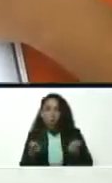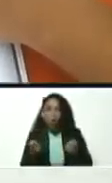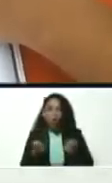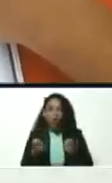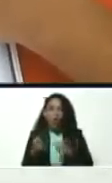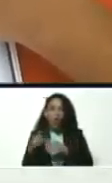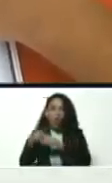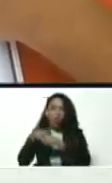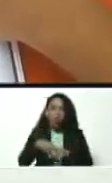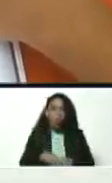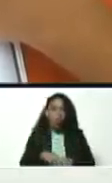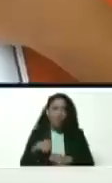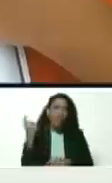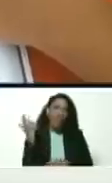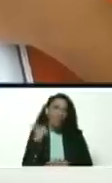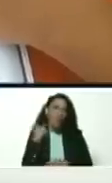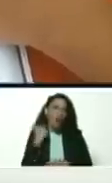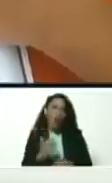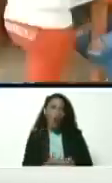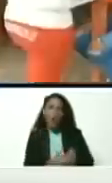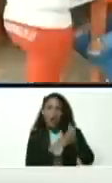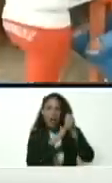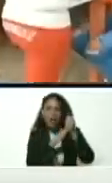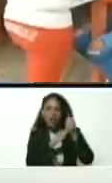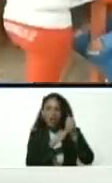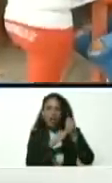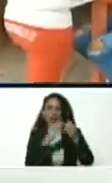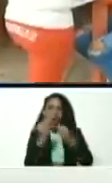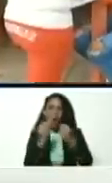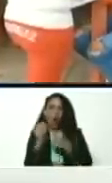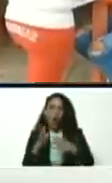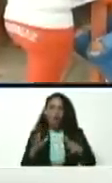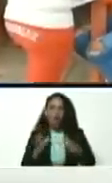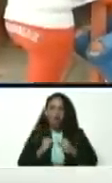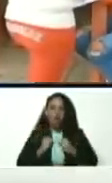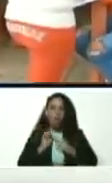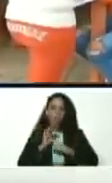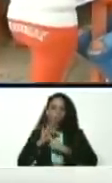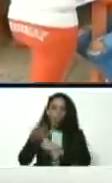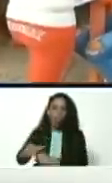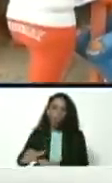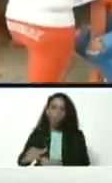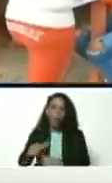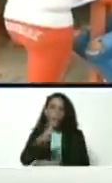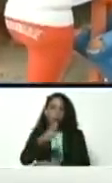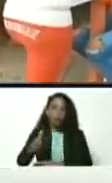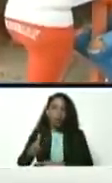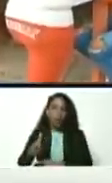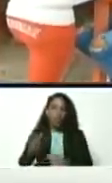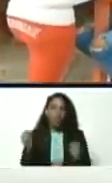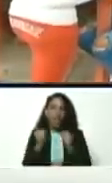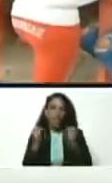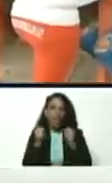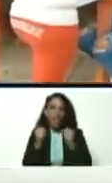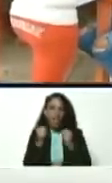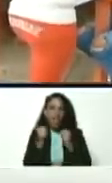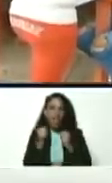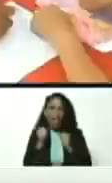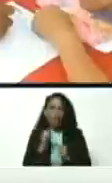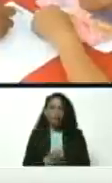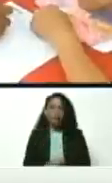del viejo liderazgo del egoísmo de la arrogancia de la prepotencia